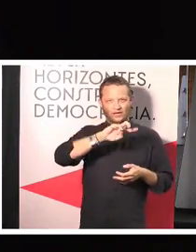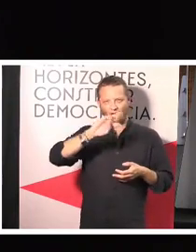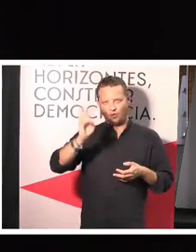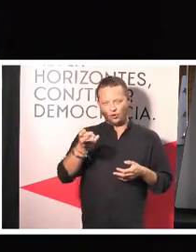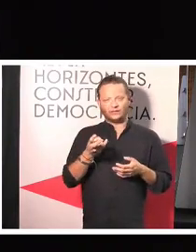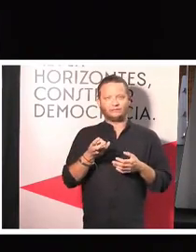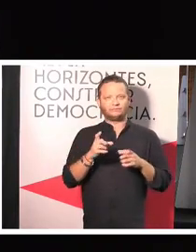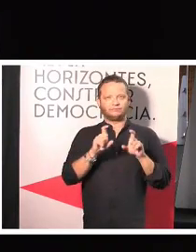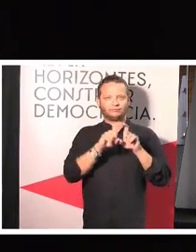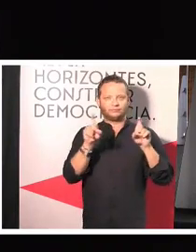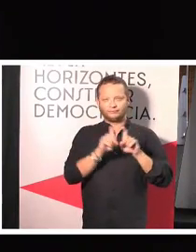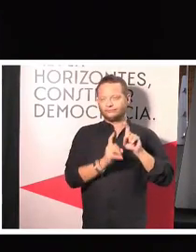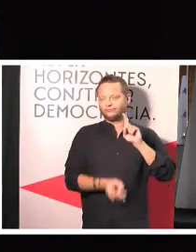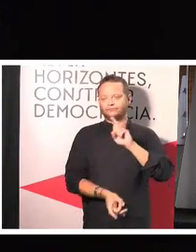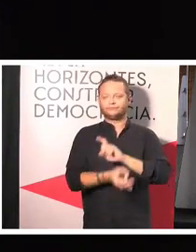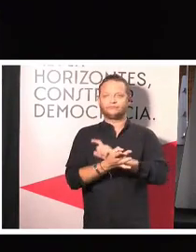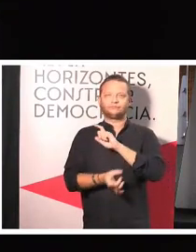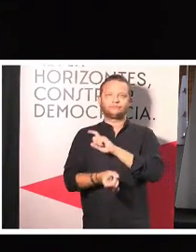que han venido